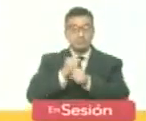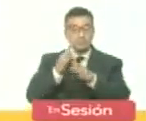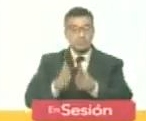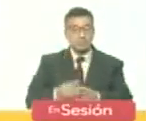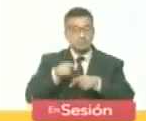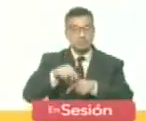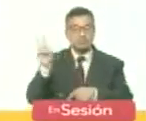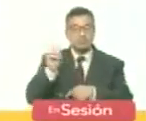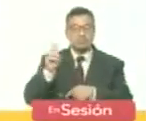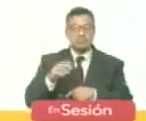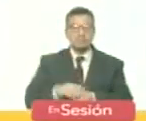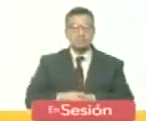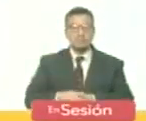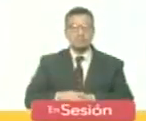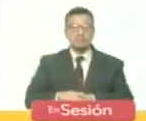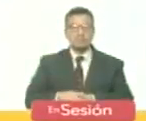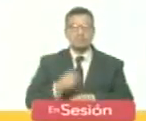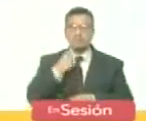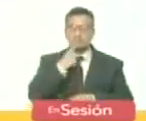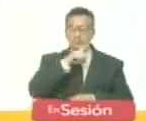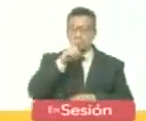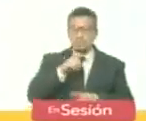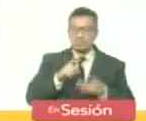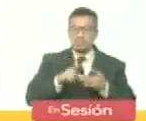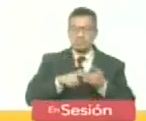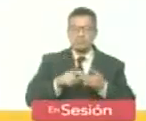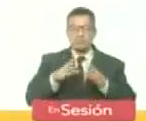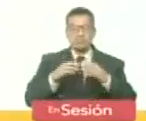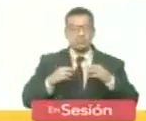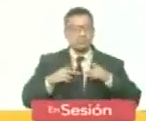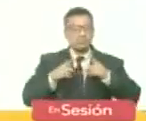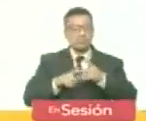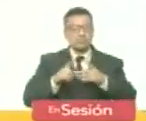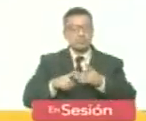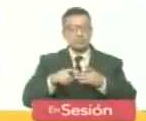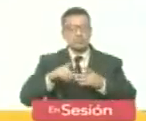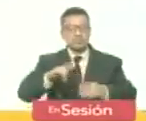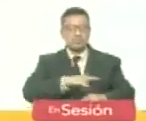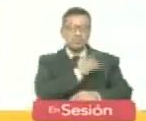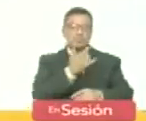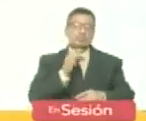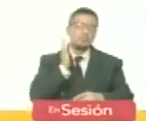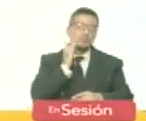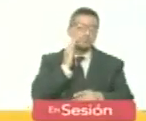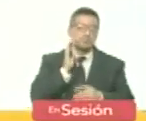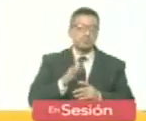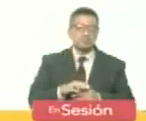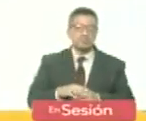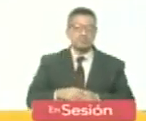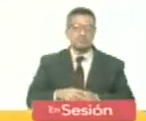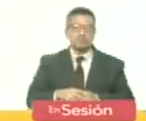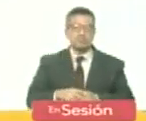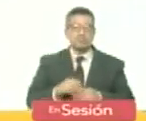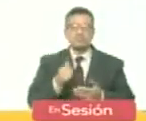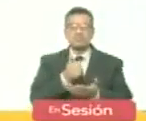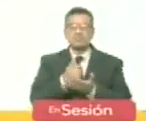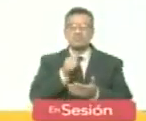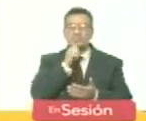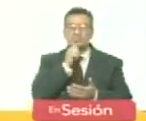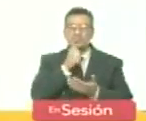de Venezuela? ¿Al sector salud, al sector universitario? ¿A quién